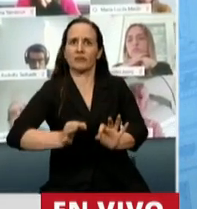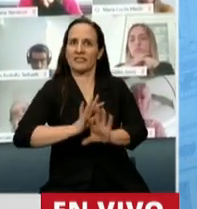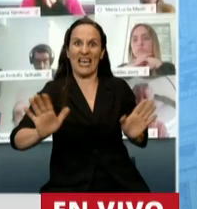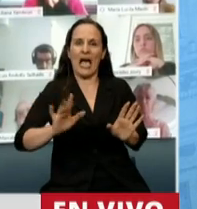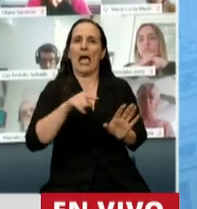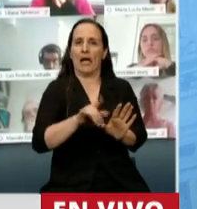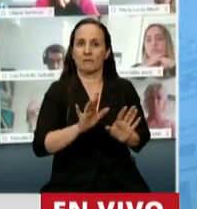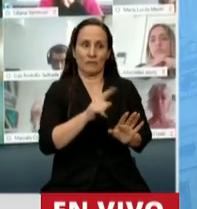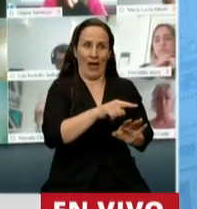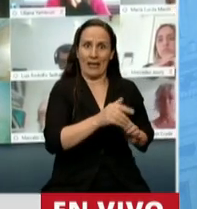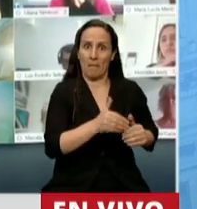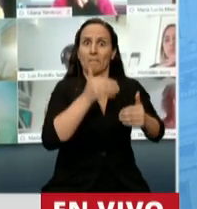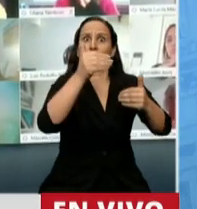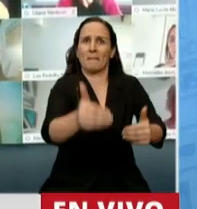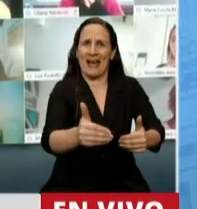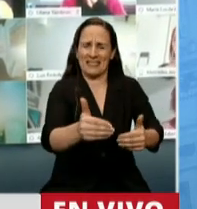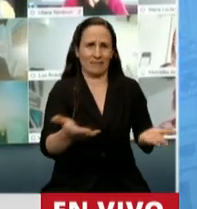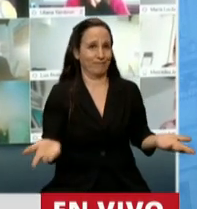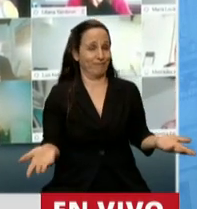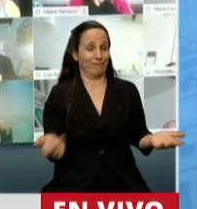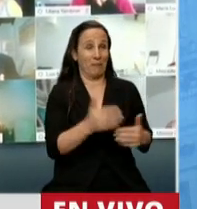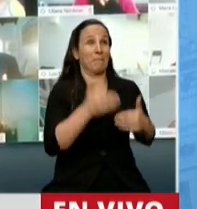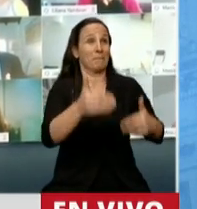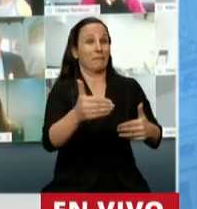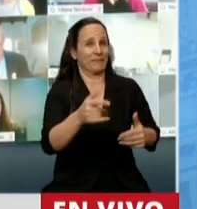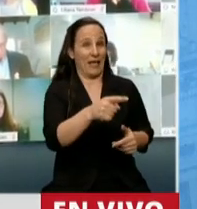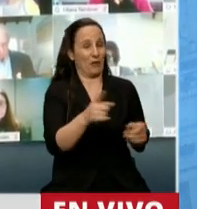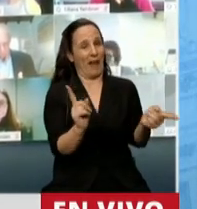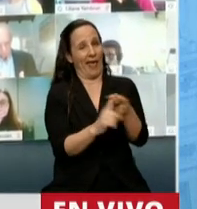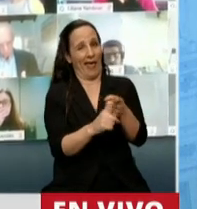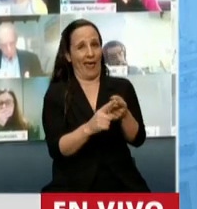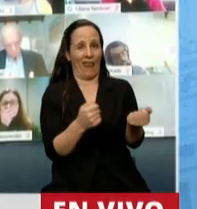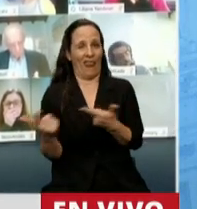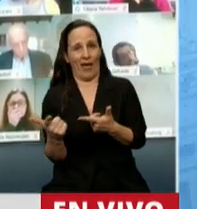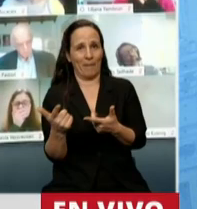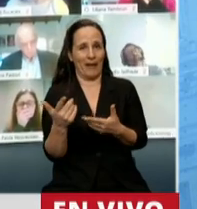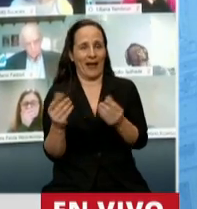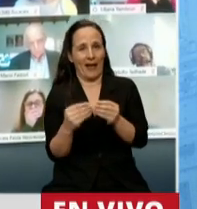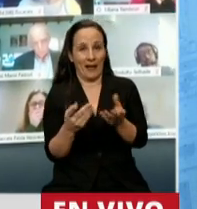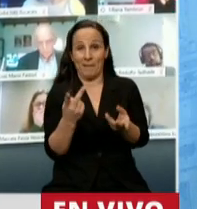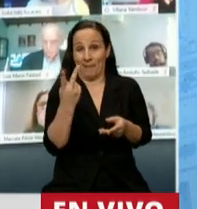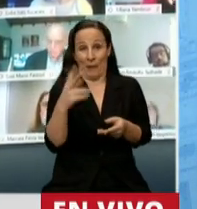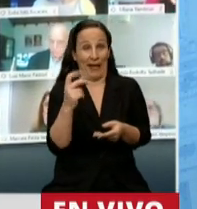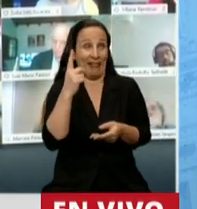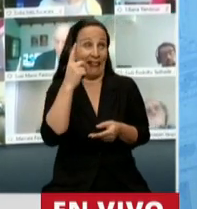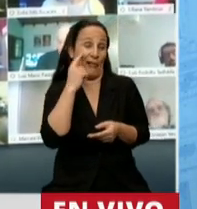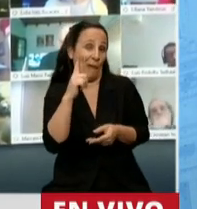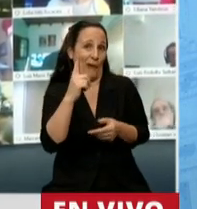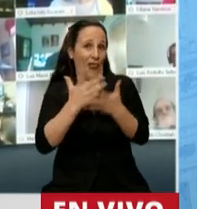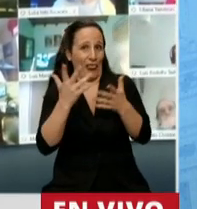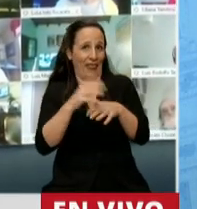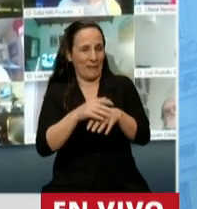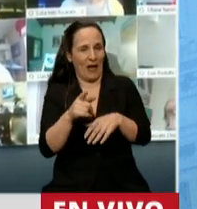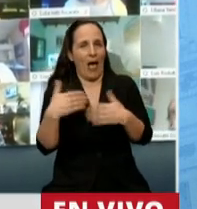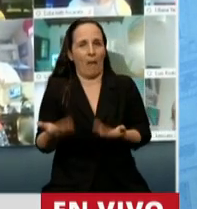raya y si son un traje a medida y si sólo es para probarlo el día 20 de julio el día del amigo para que don